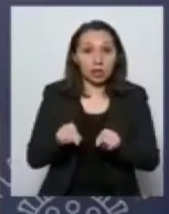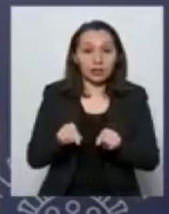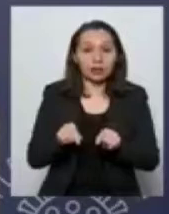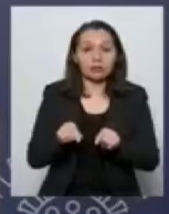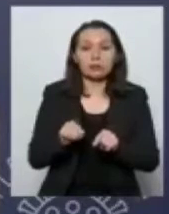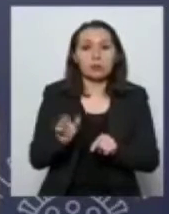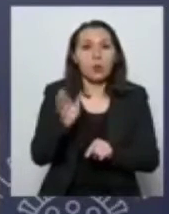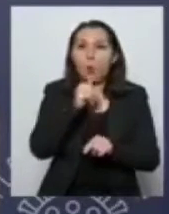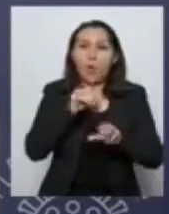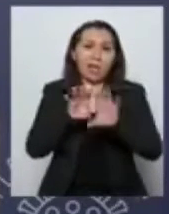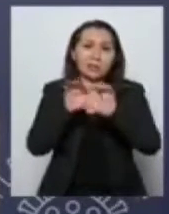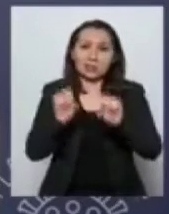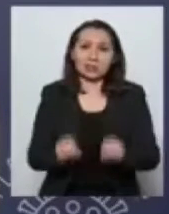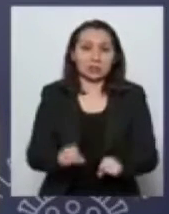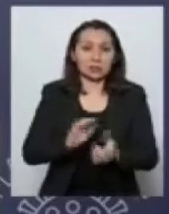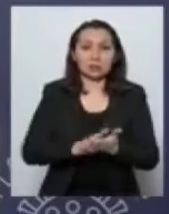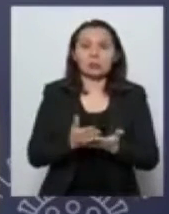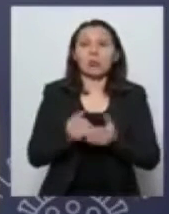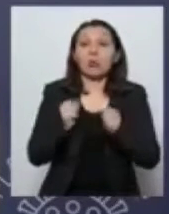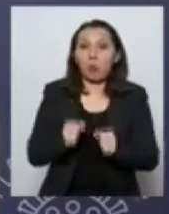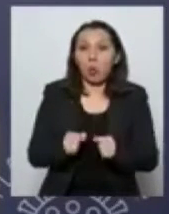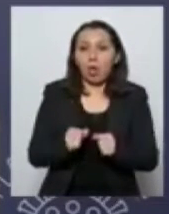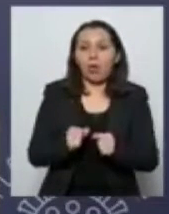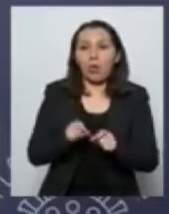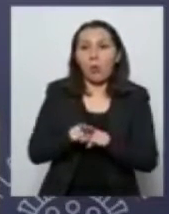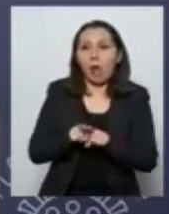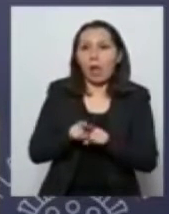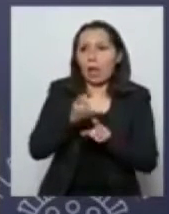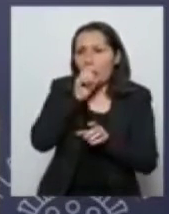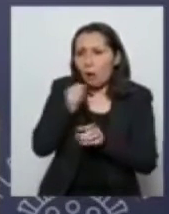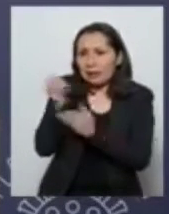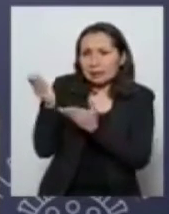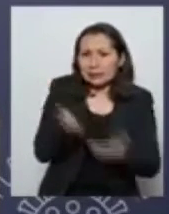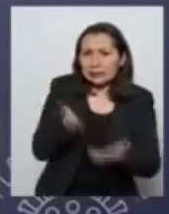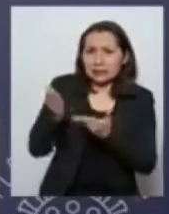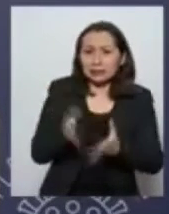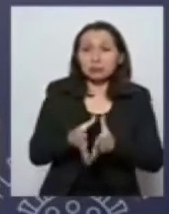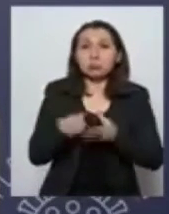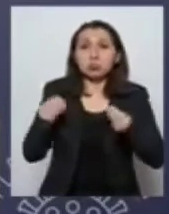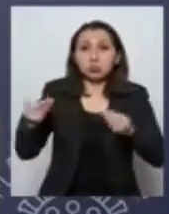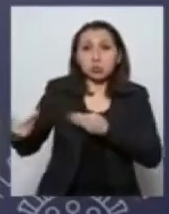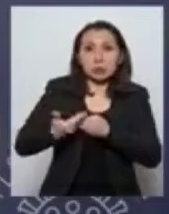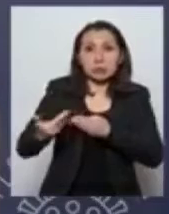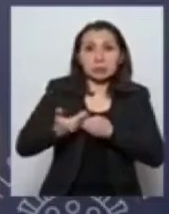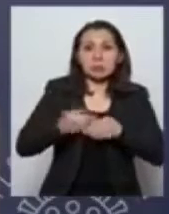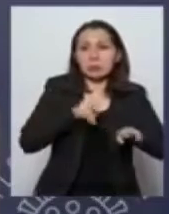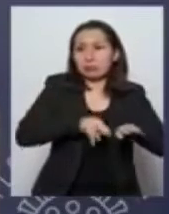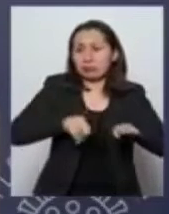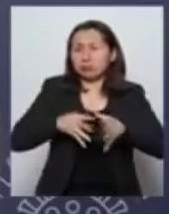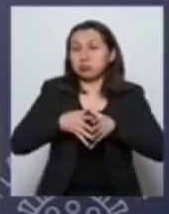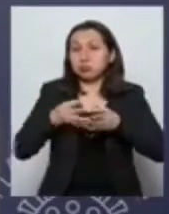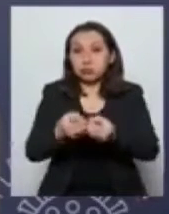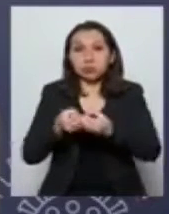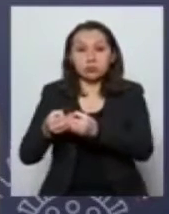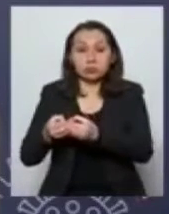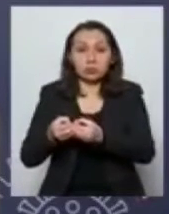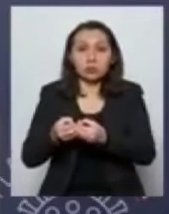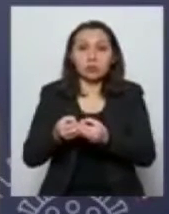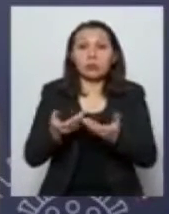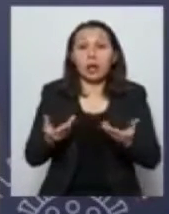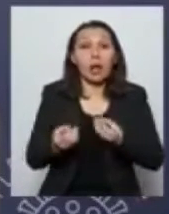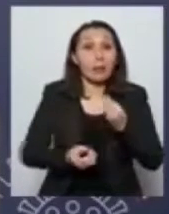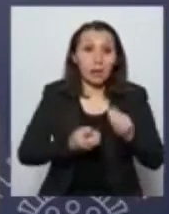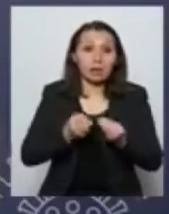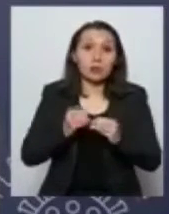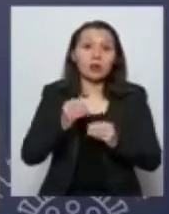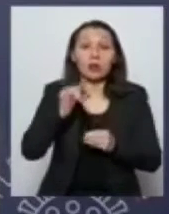hay sistema de salud que pueda tolerar una demanda extrema, como ha